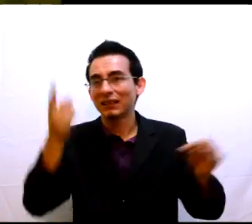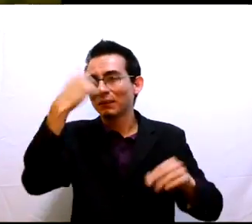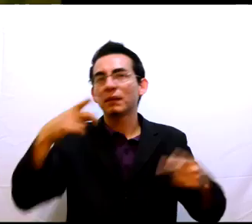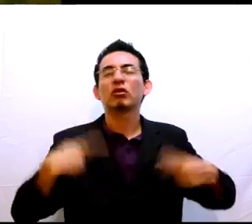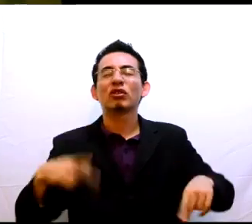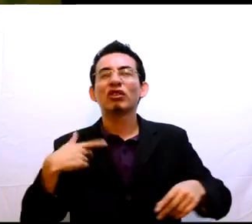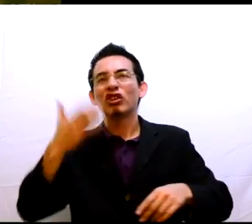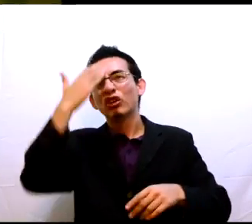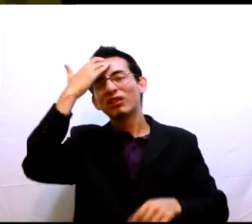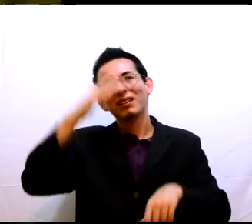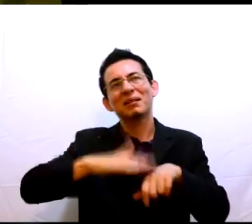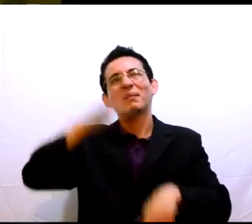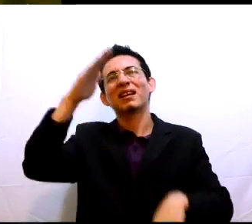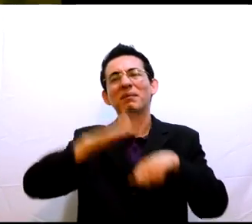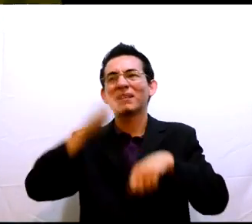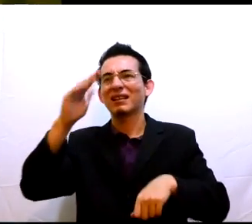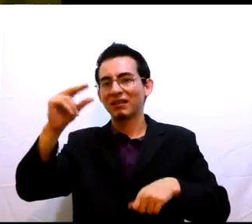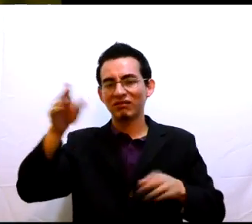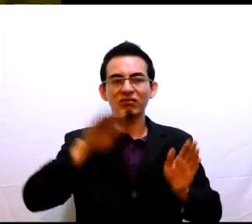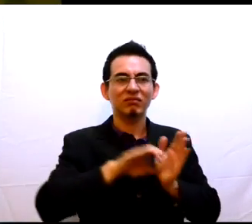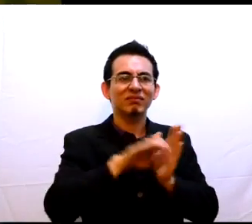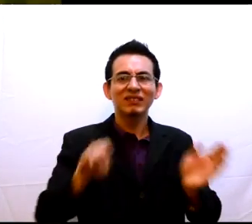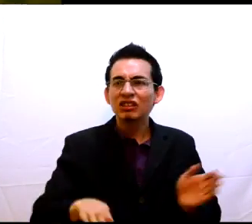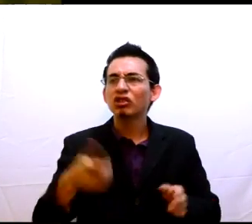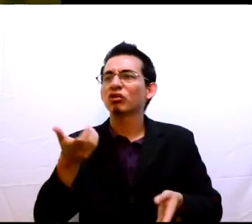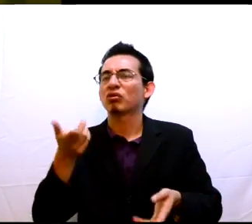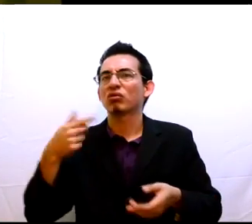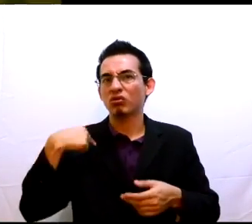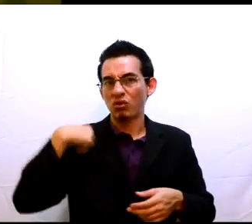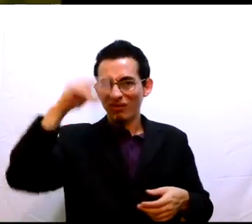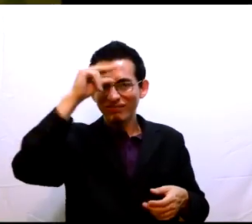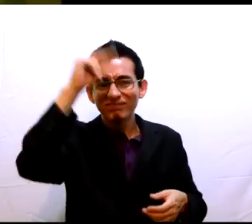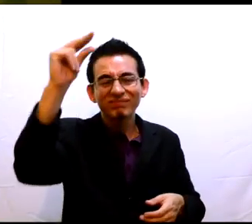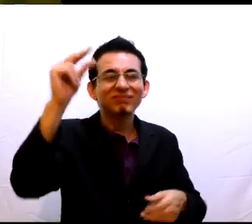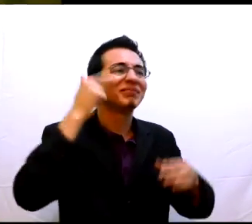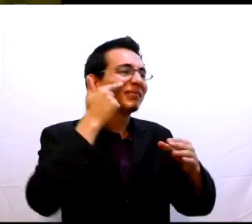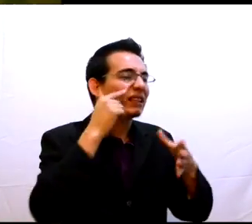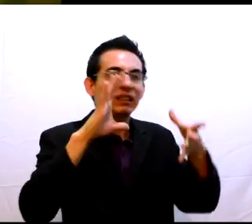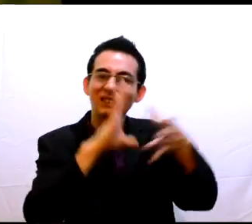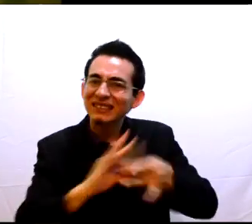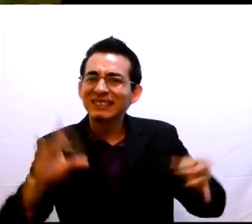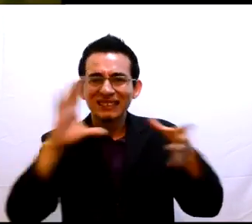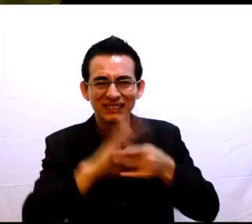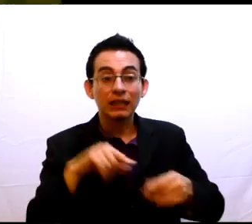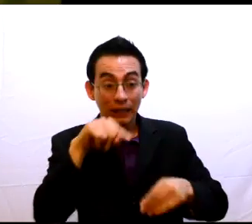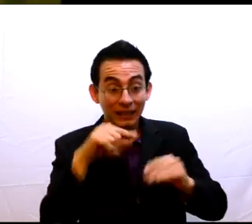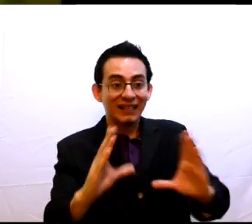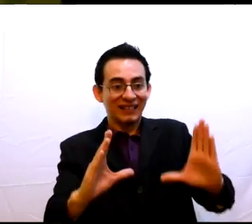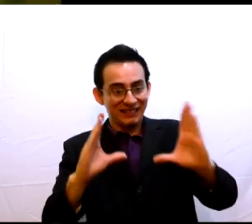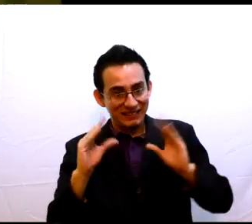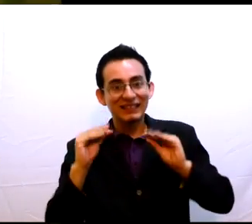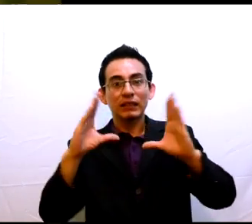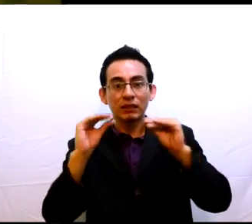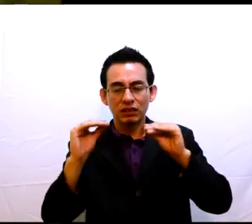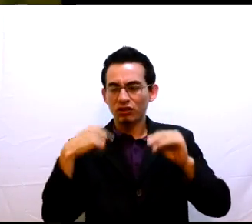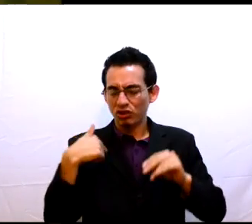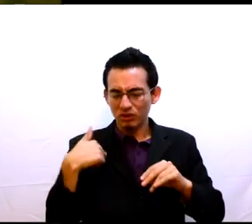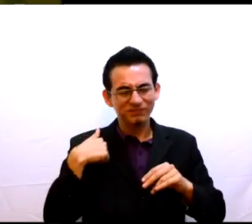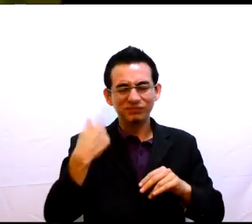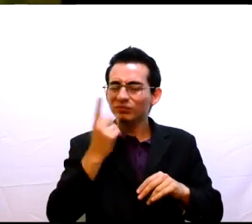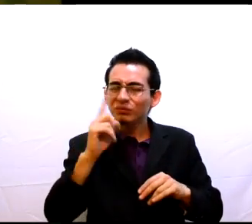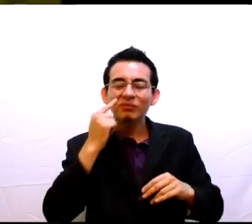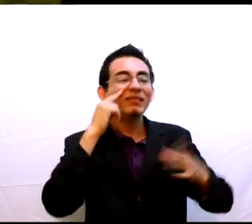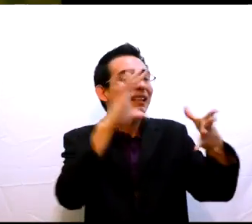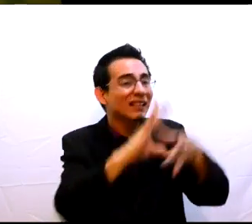la inteligencia espiritual la prudencia la sensatez nos enseña que